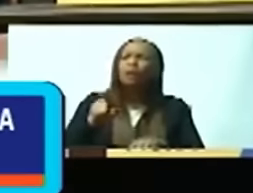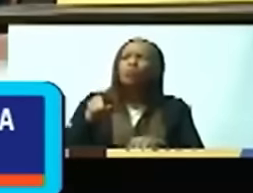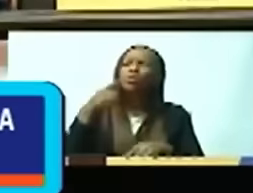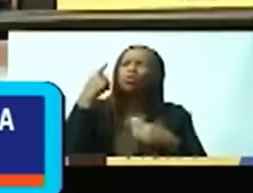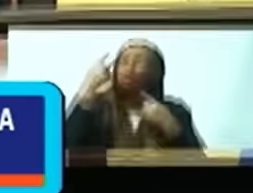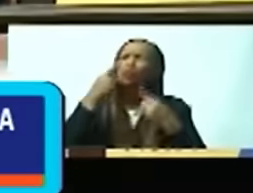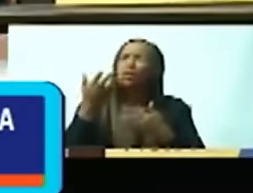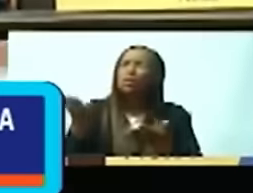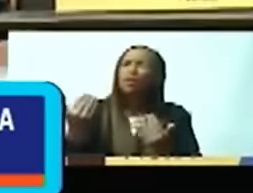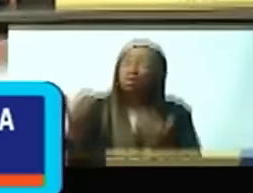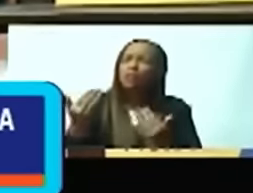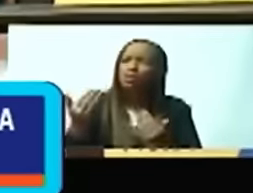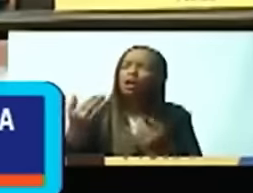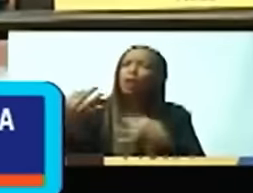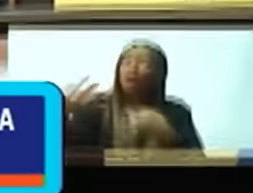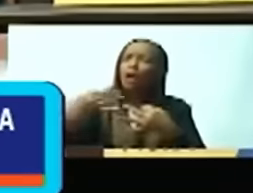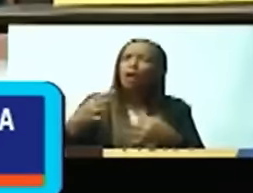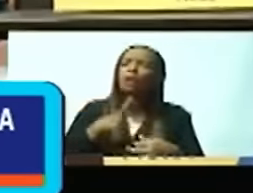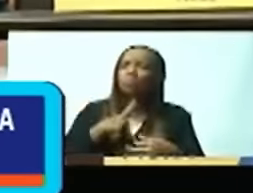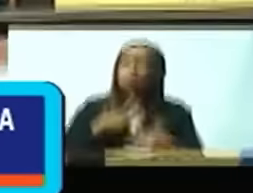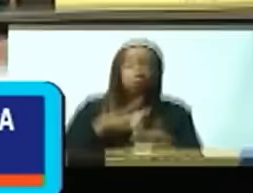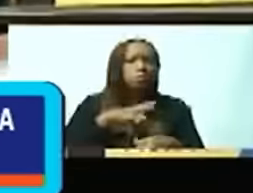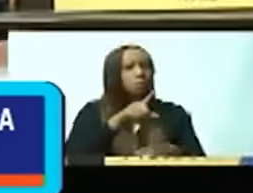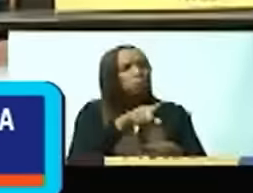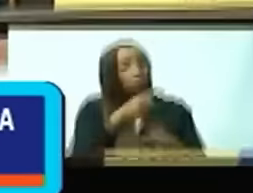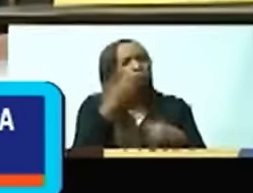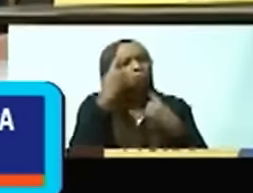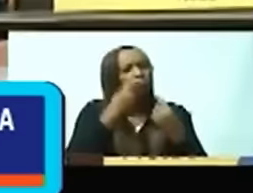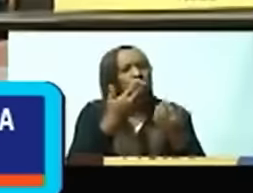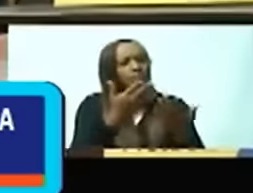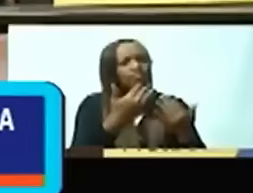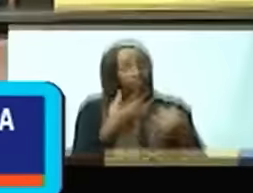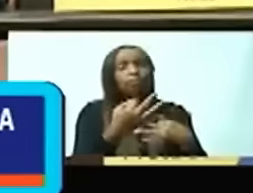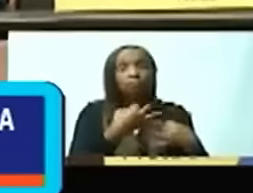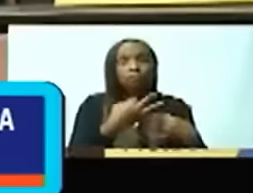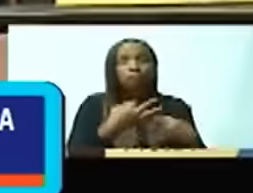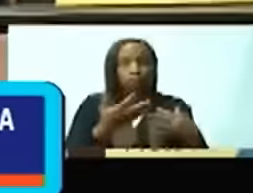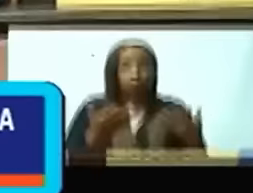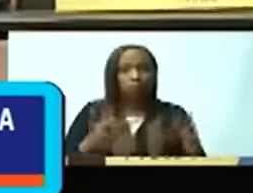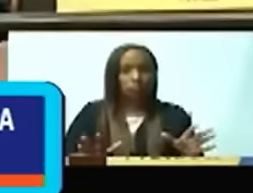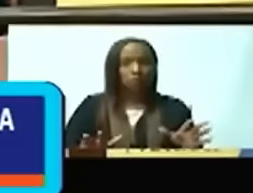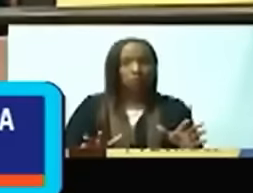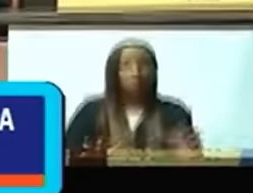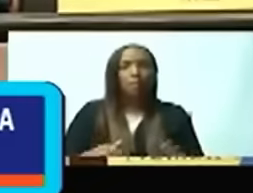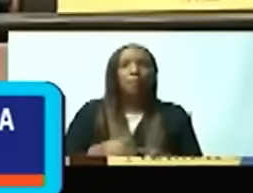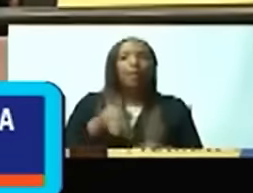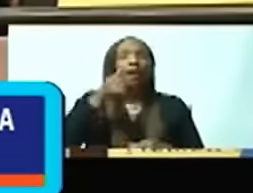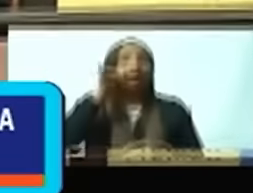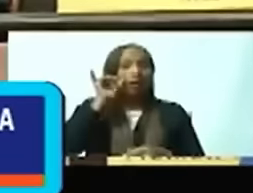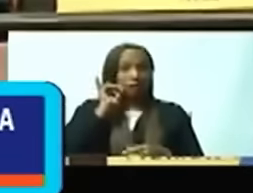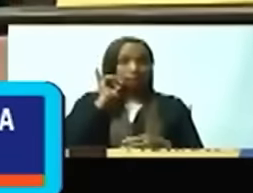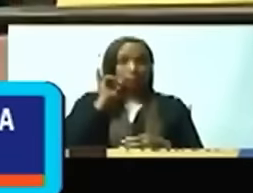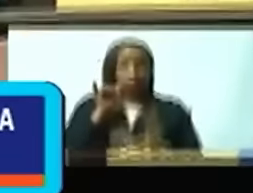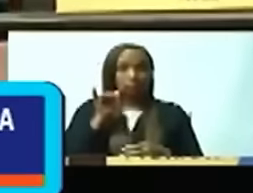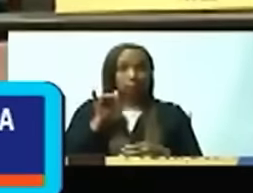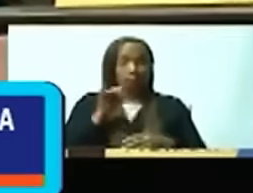Nosotros, en el día de ayer, convocamos la comisión y recibimos al